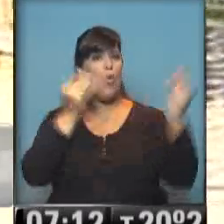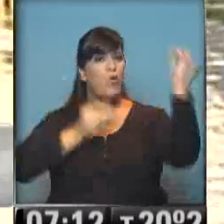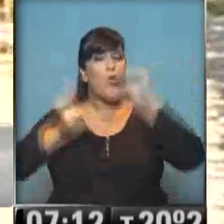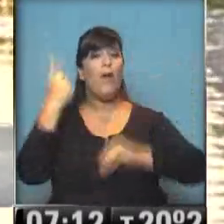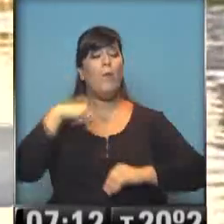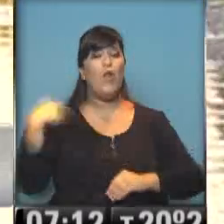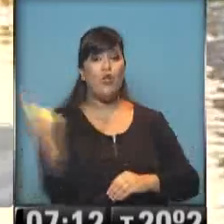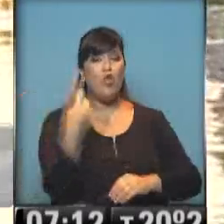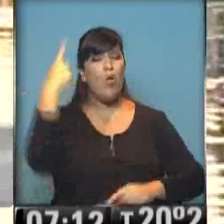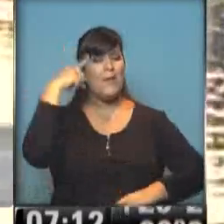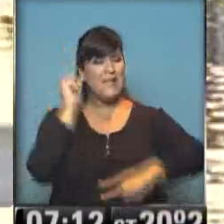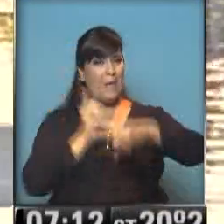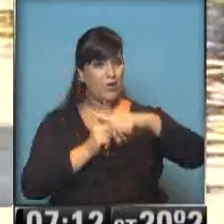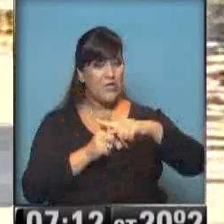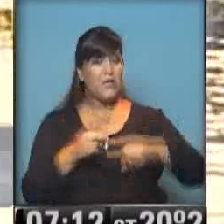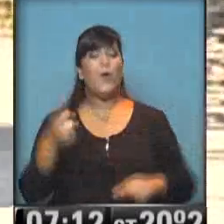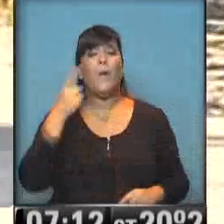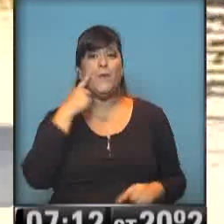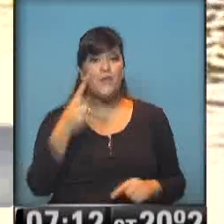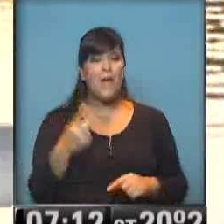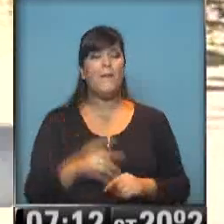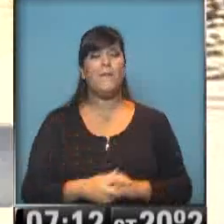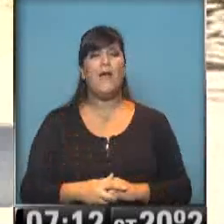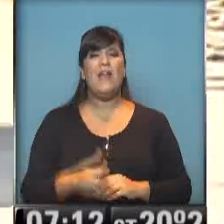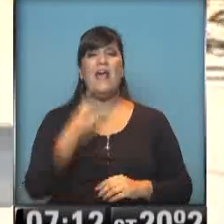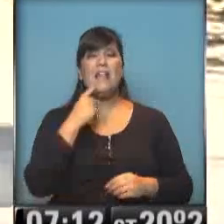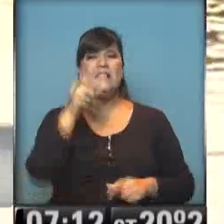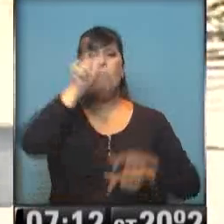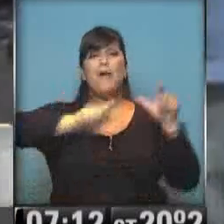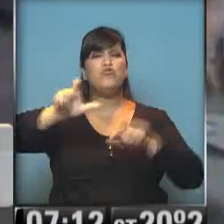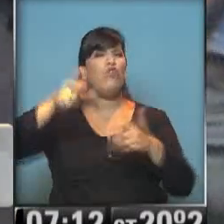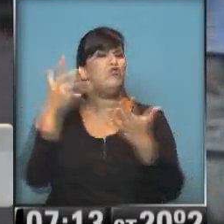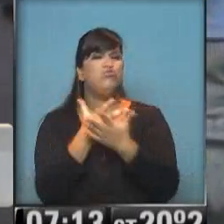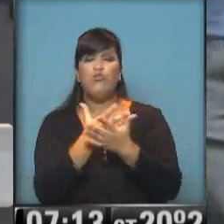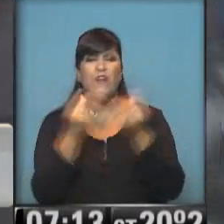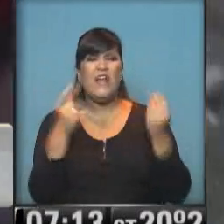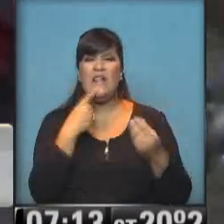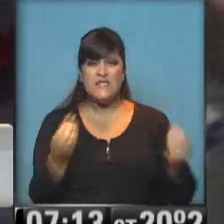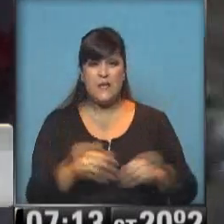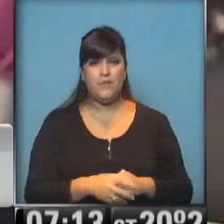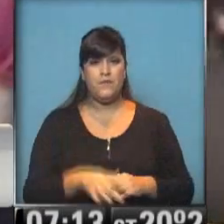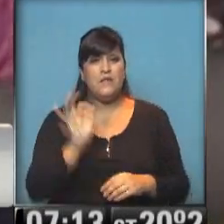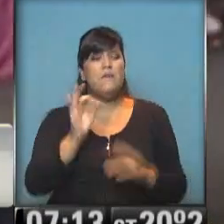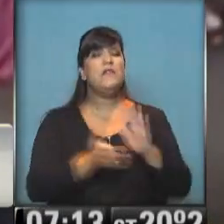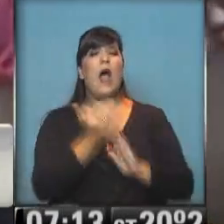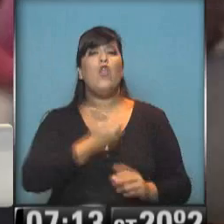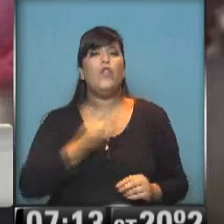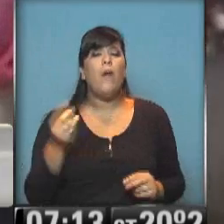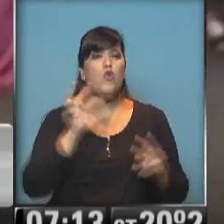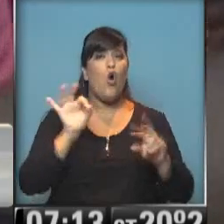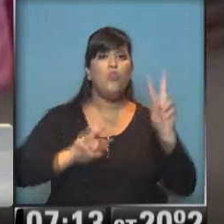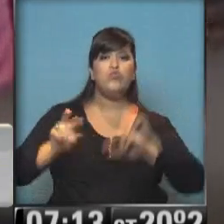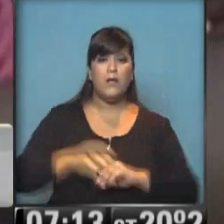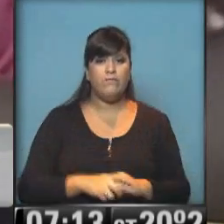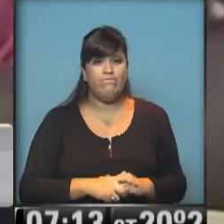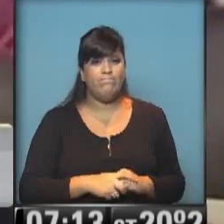de optimismo. Vamos a ver en primer término qué decían los damnificados. ¿Sabés a dónde van? ¿O están buscando? No,